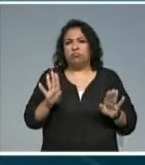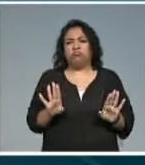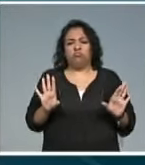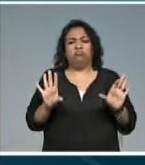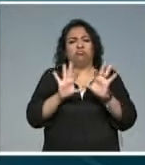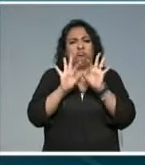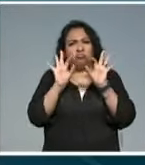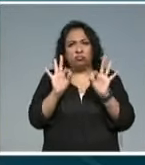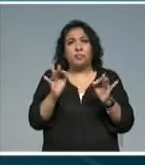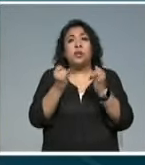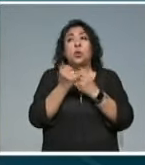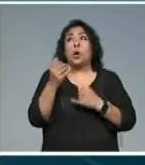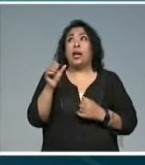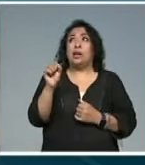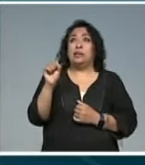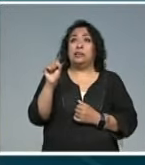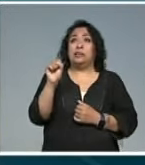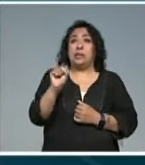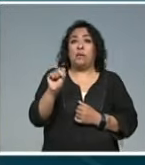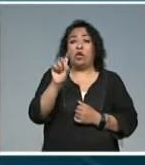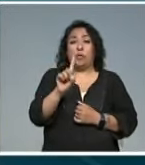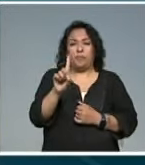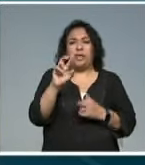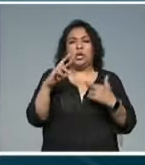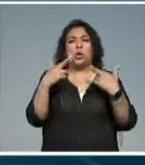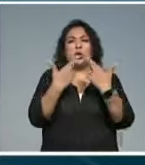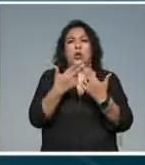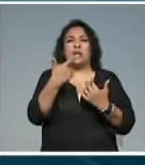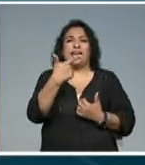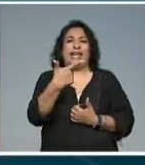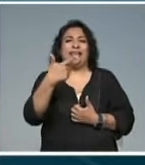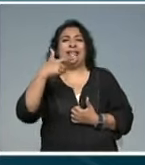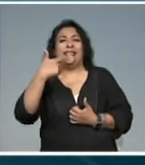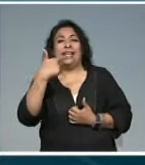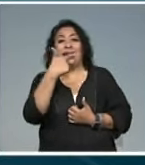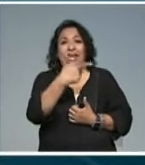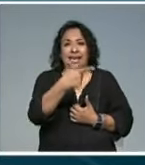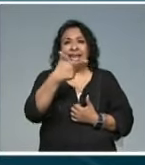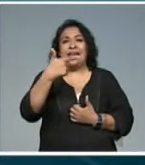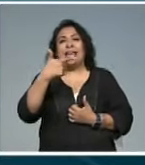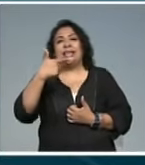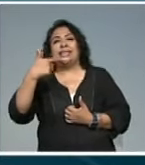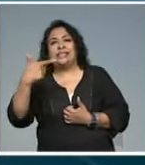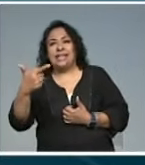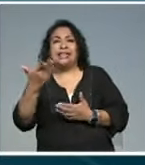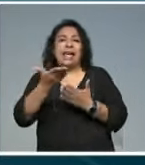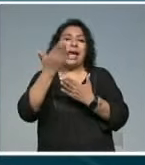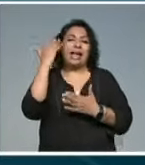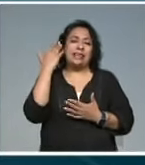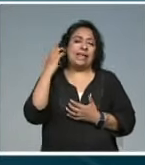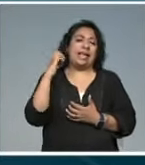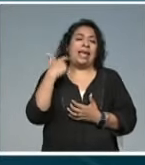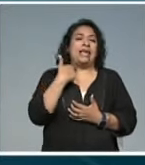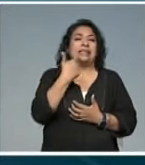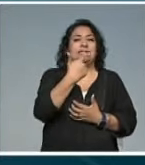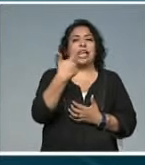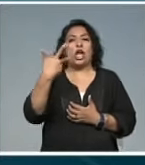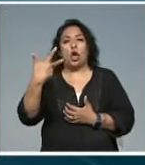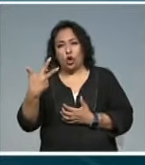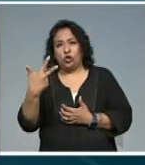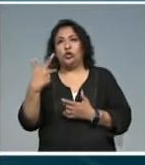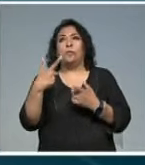condiciones. También el fin de semana se van a reunir los miembros de G7, recuerden que se llamaba G8 porque pertenecía justamente